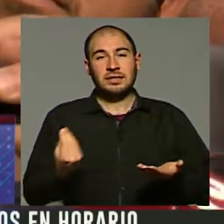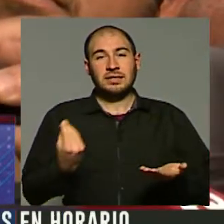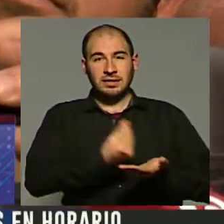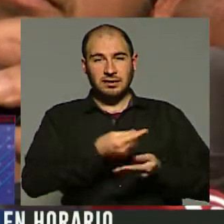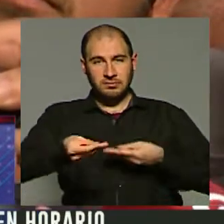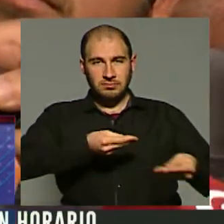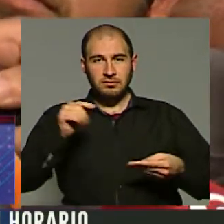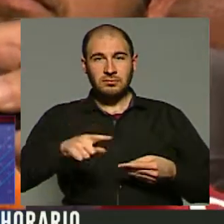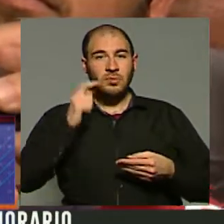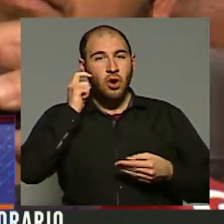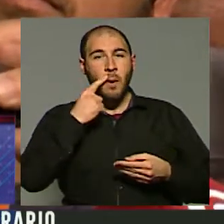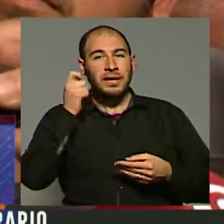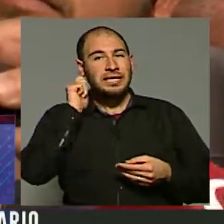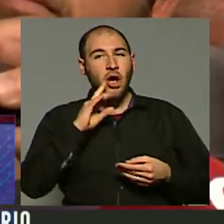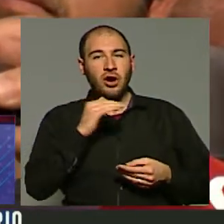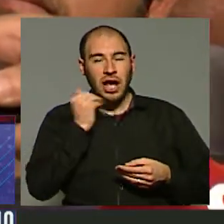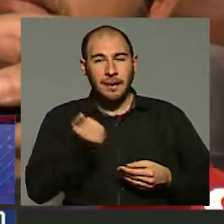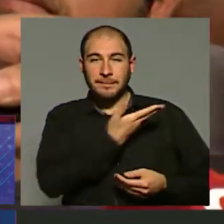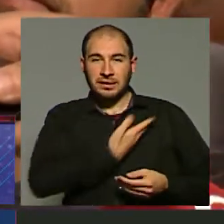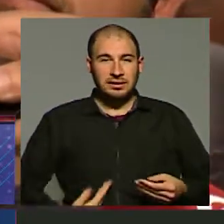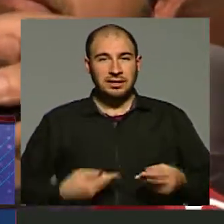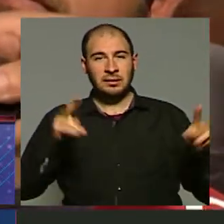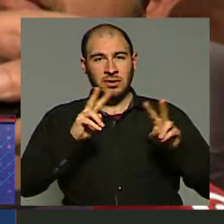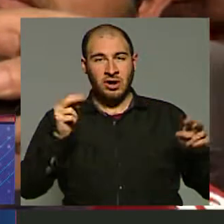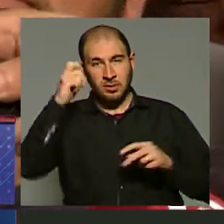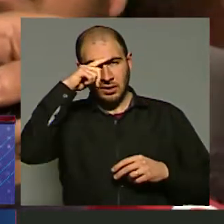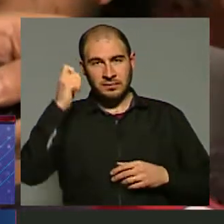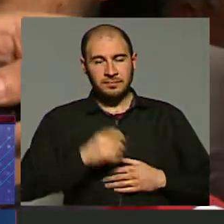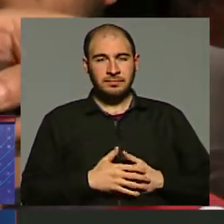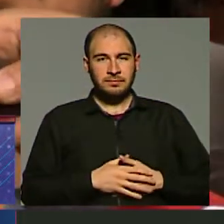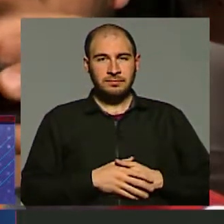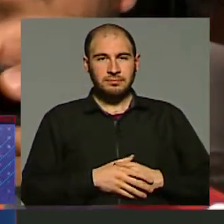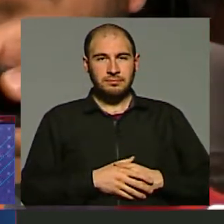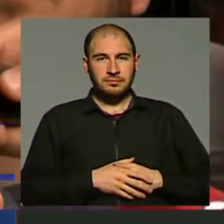gestión de José Luis Gioja como presidente del peronismo a nivel nacional.